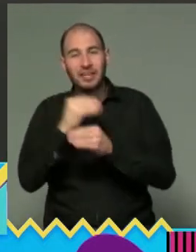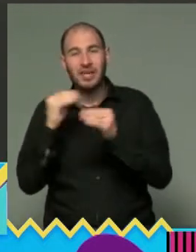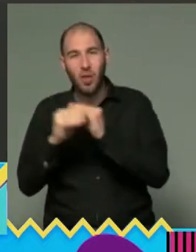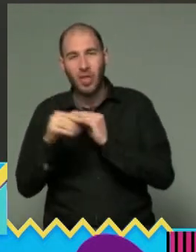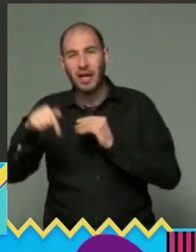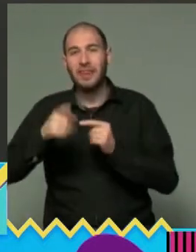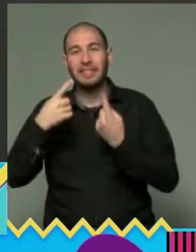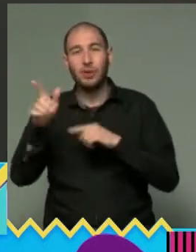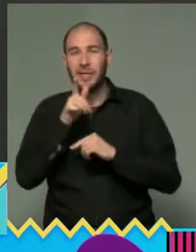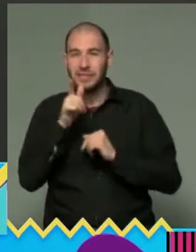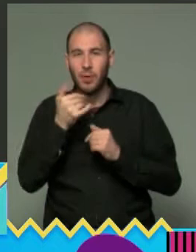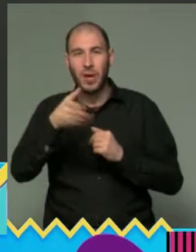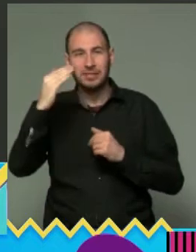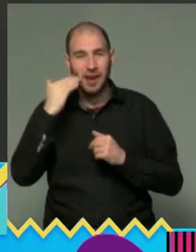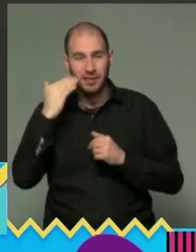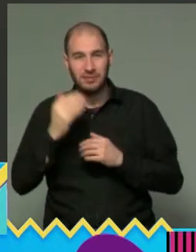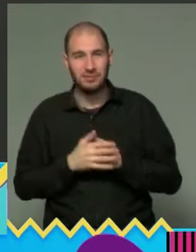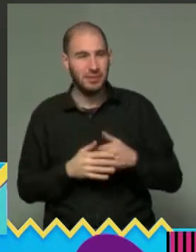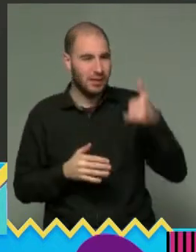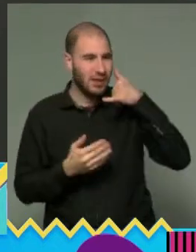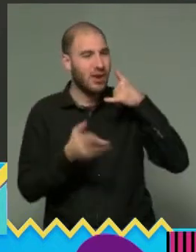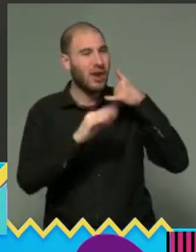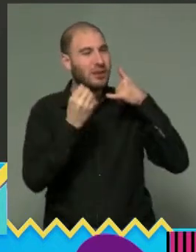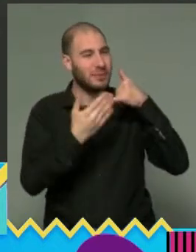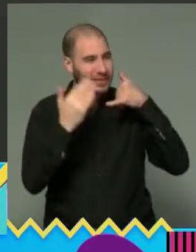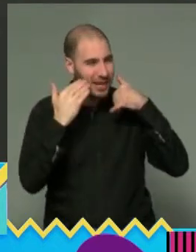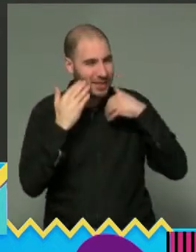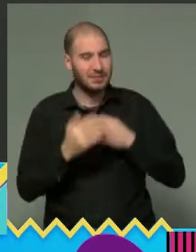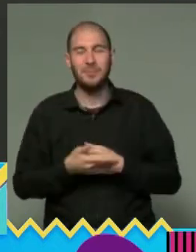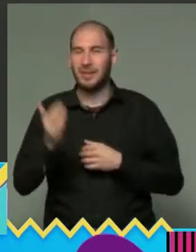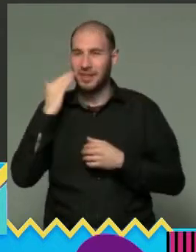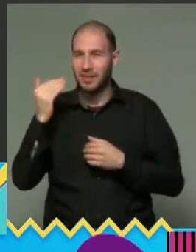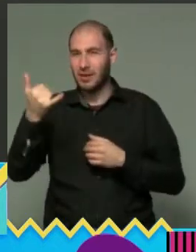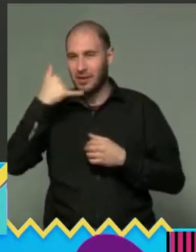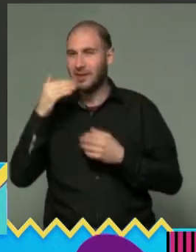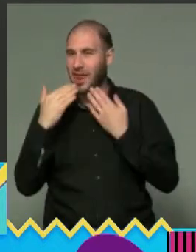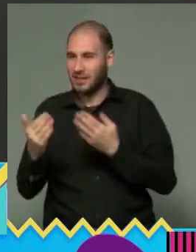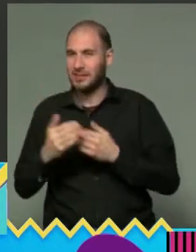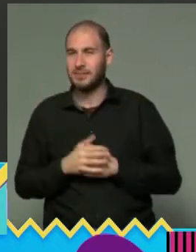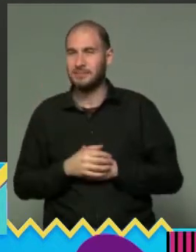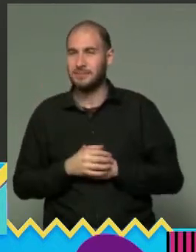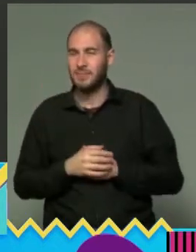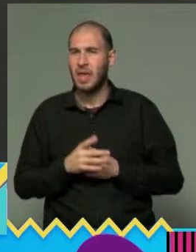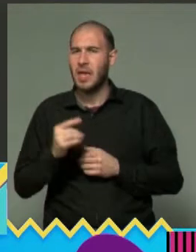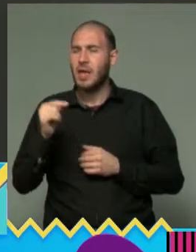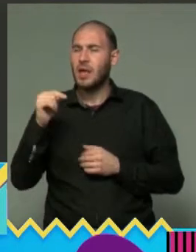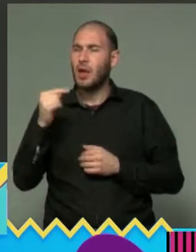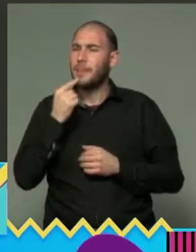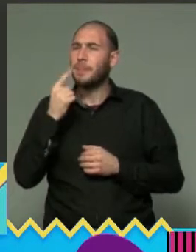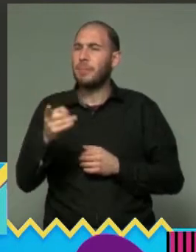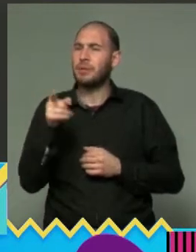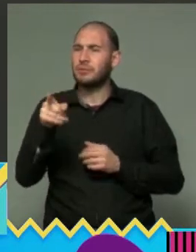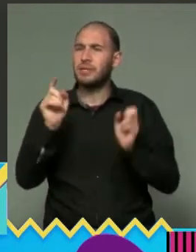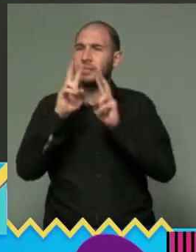saluda desde aquí de Distintos Parecidos. Muy buenas tardes. ¿Qué tal, Fernando? Buenas tardes. Muy buenas tardes, gracias por la comunicación. Jaime, queríamos